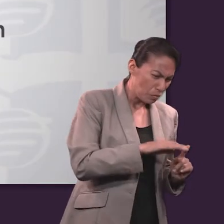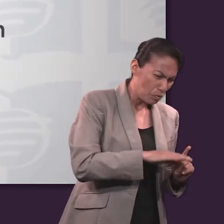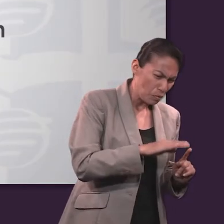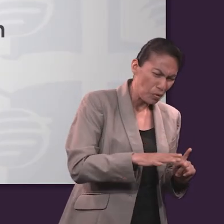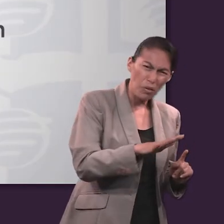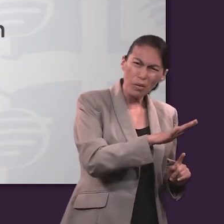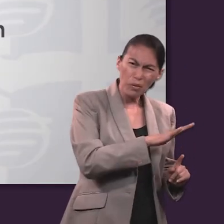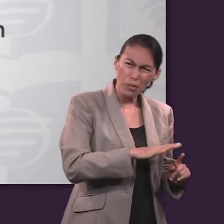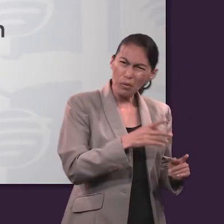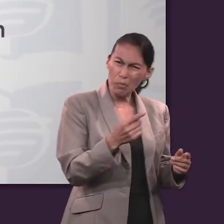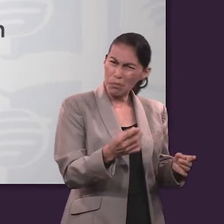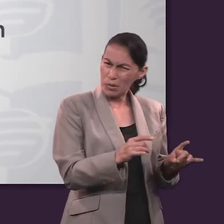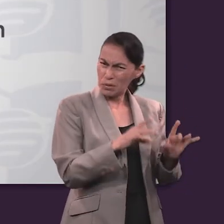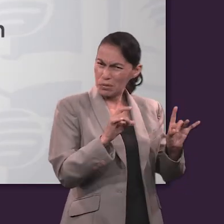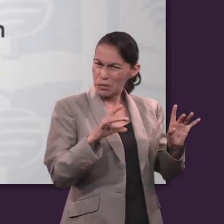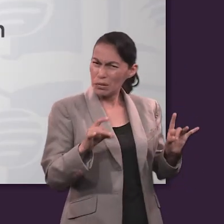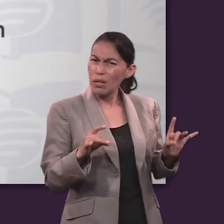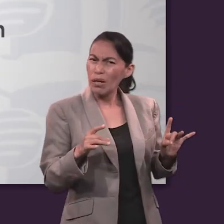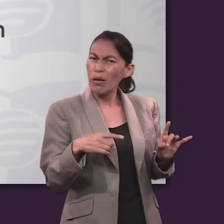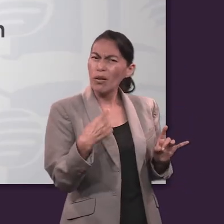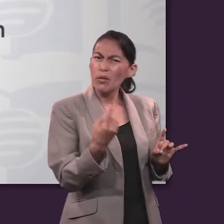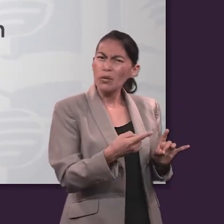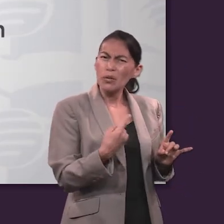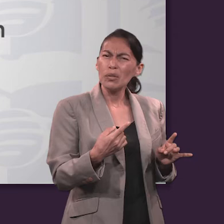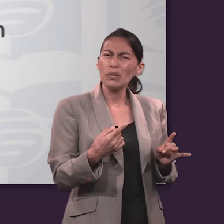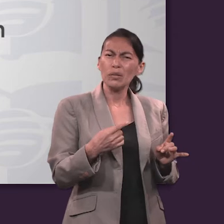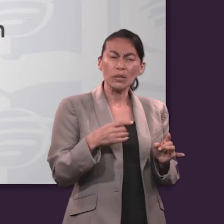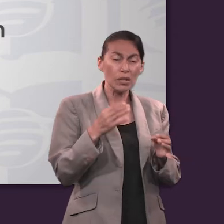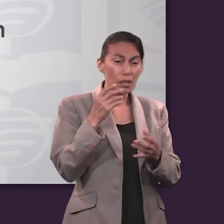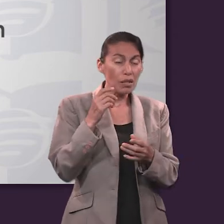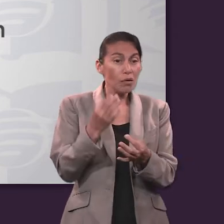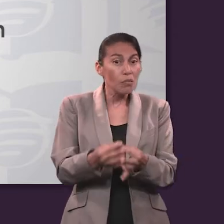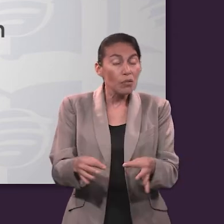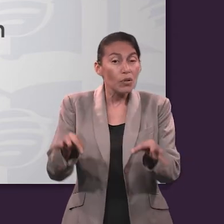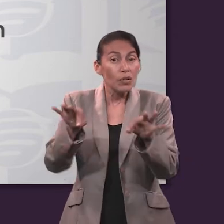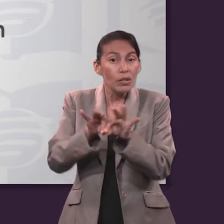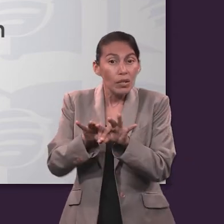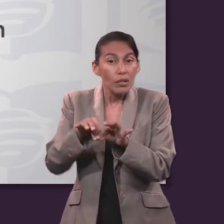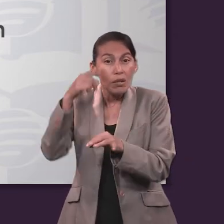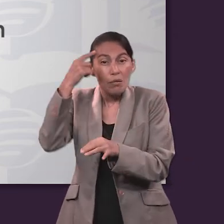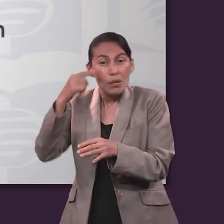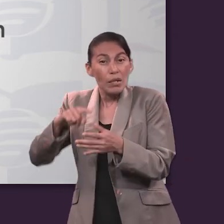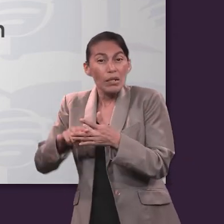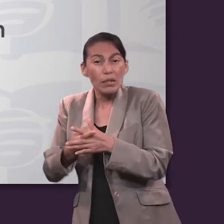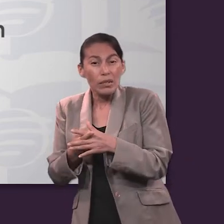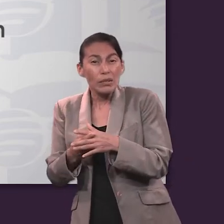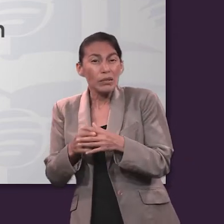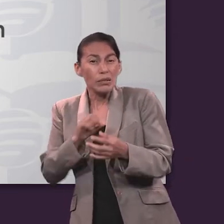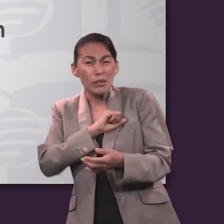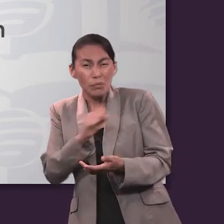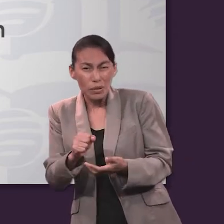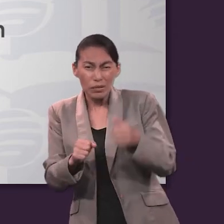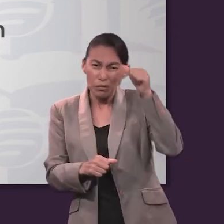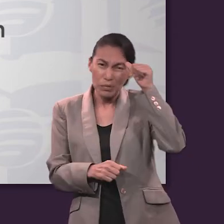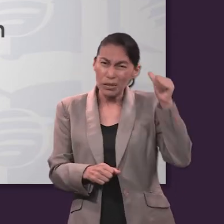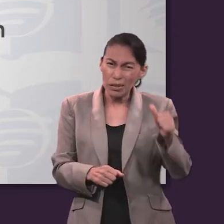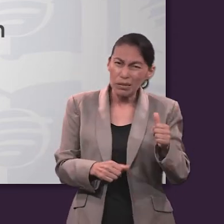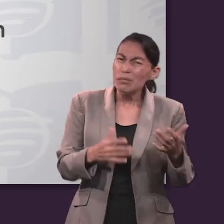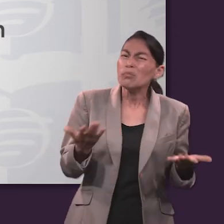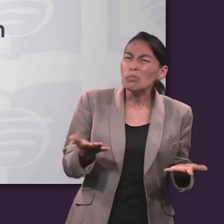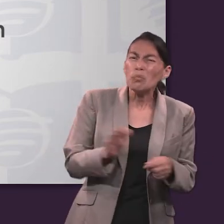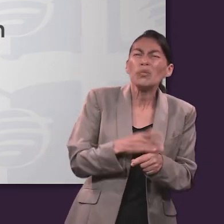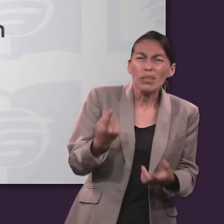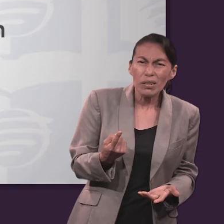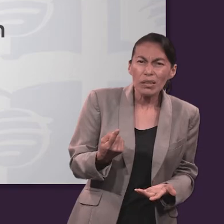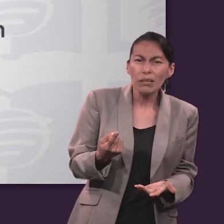la cruz y lo que sucedió allí deben ser fundamentales para cualquier interpretación del origen del